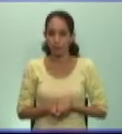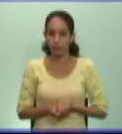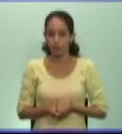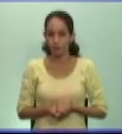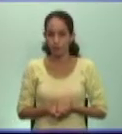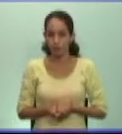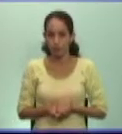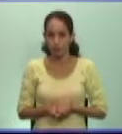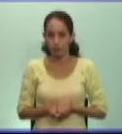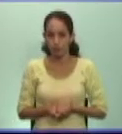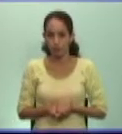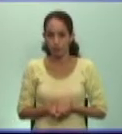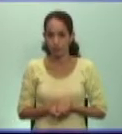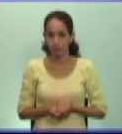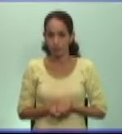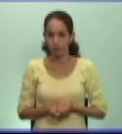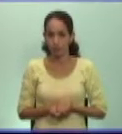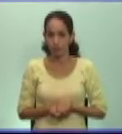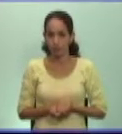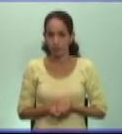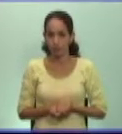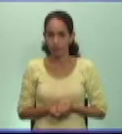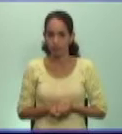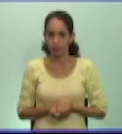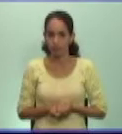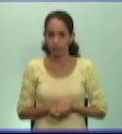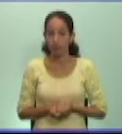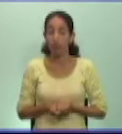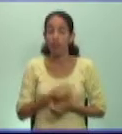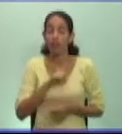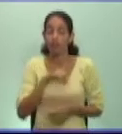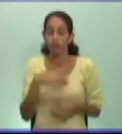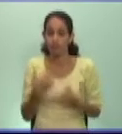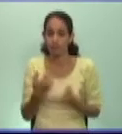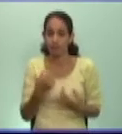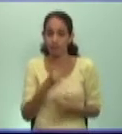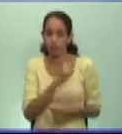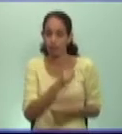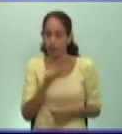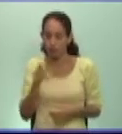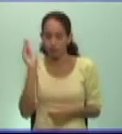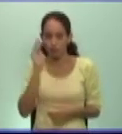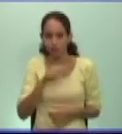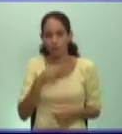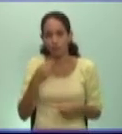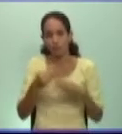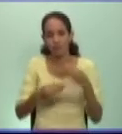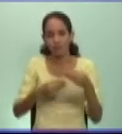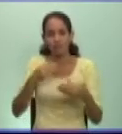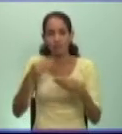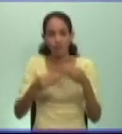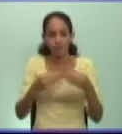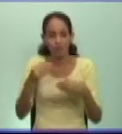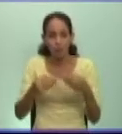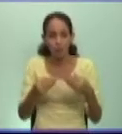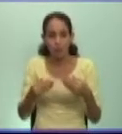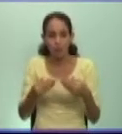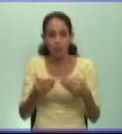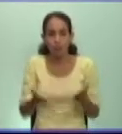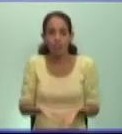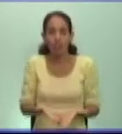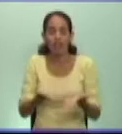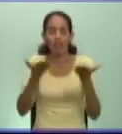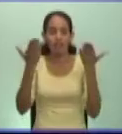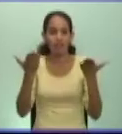periodo. Lógicamente, cómo ha sido la evolución de las ideas de integración latinoamericana en cada uno de